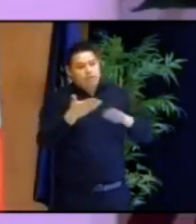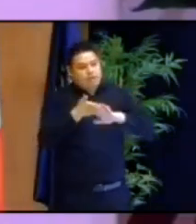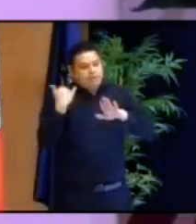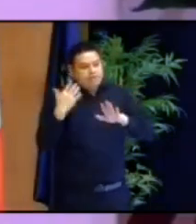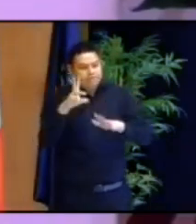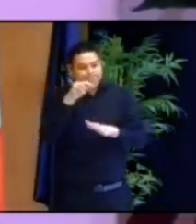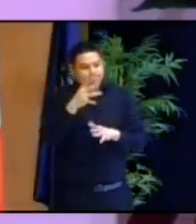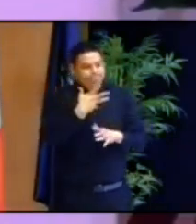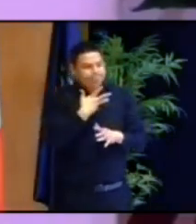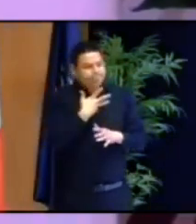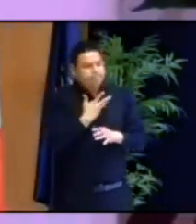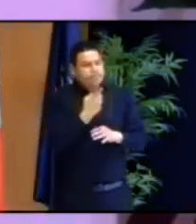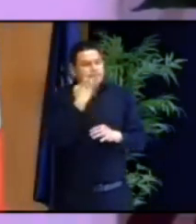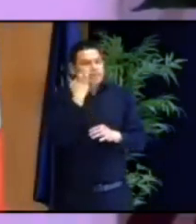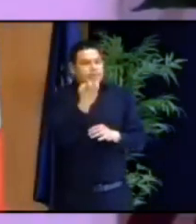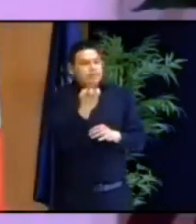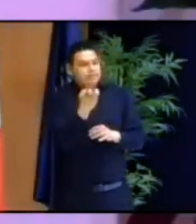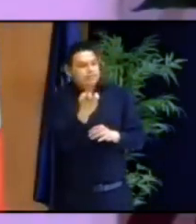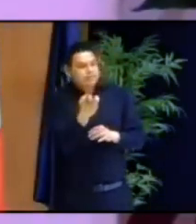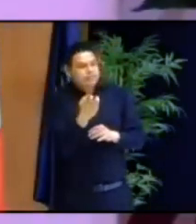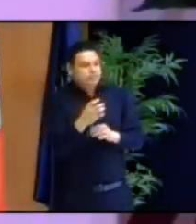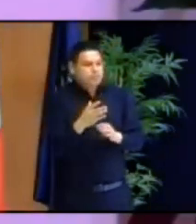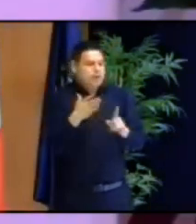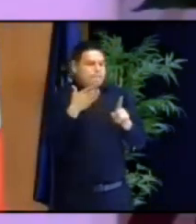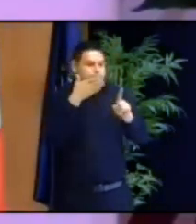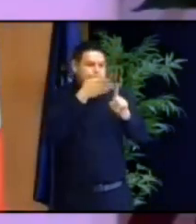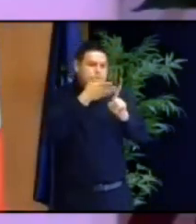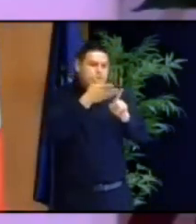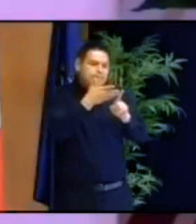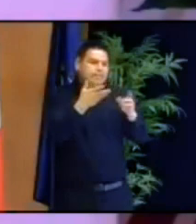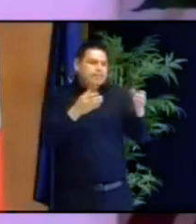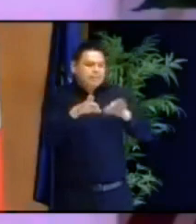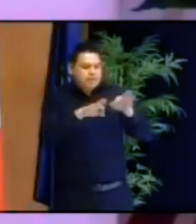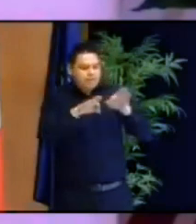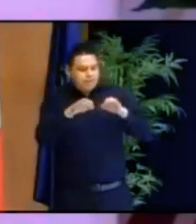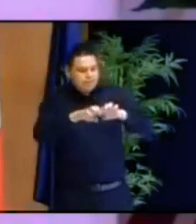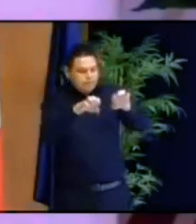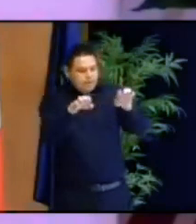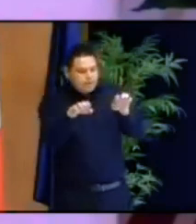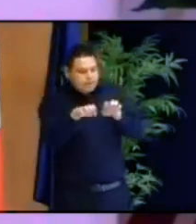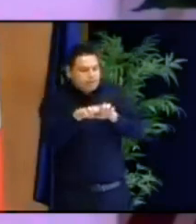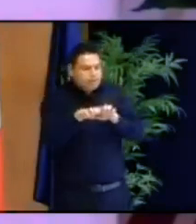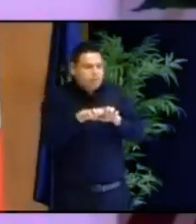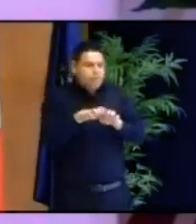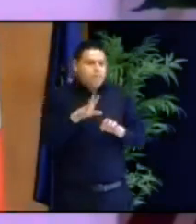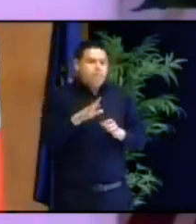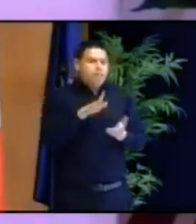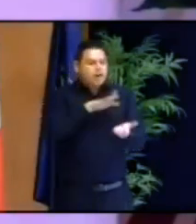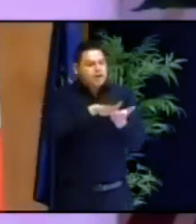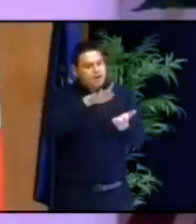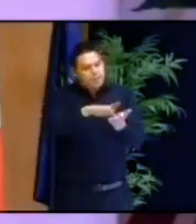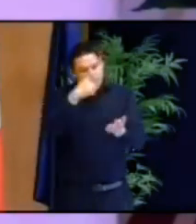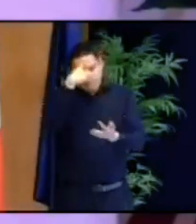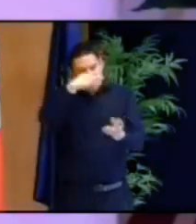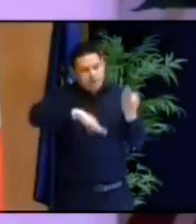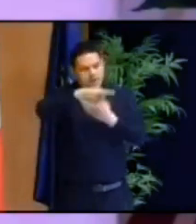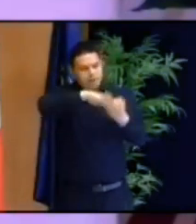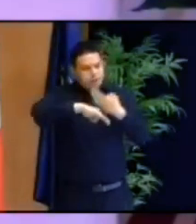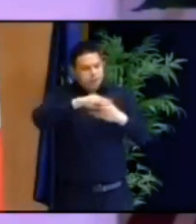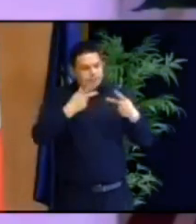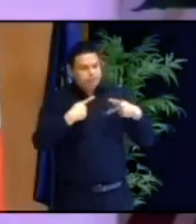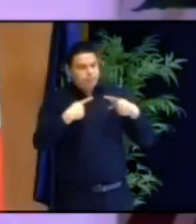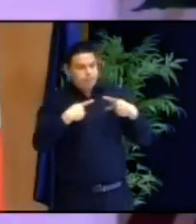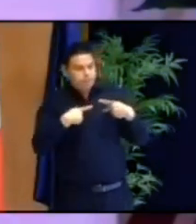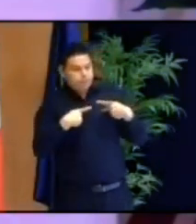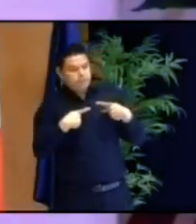agua. Esa es una visión de cuenca y de colaboración para poder tener beneficio para todos los habitantes, pero